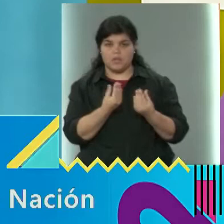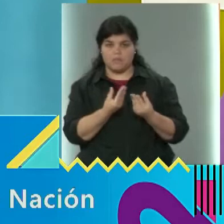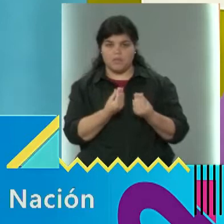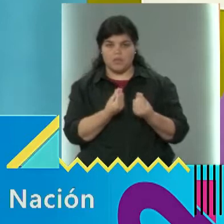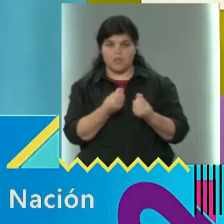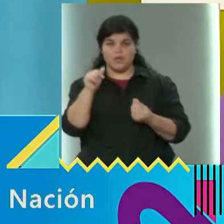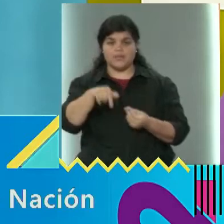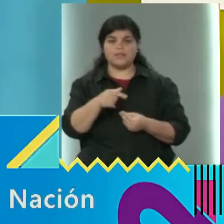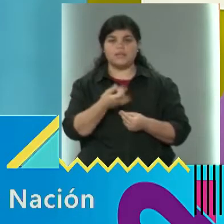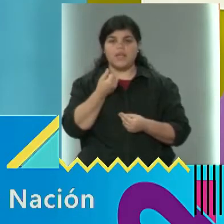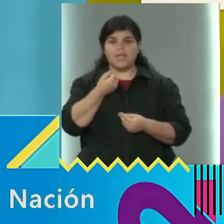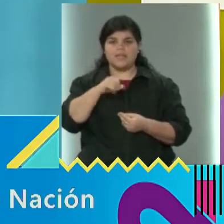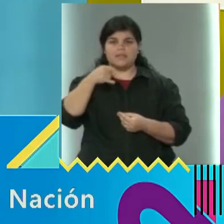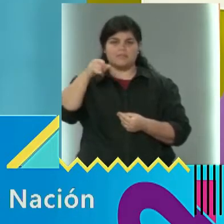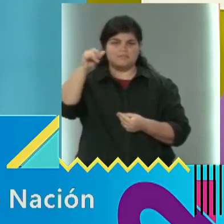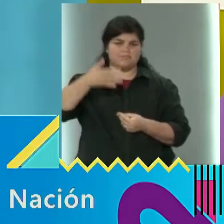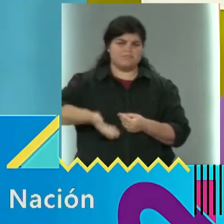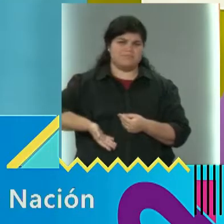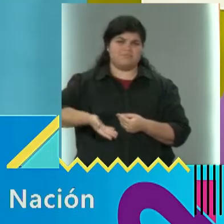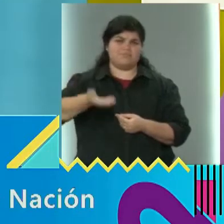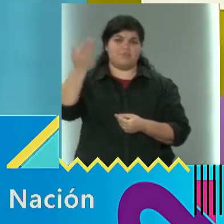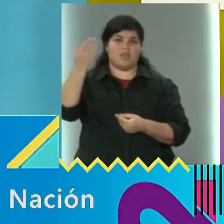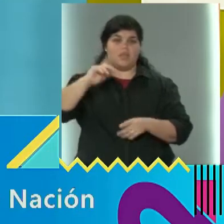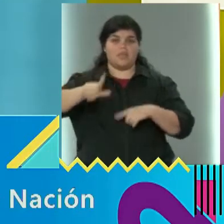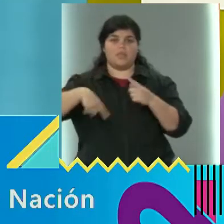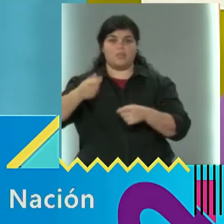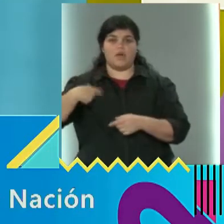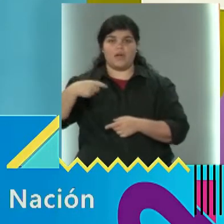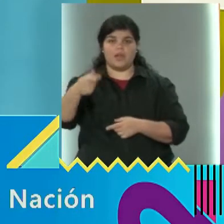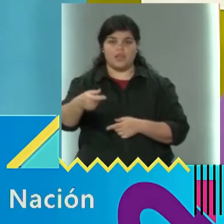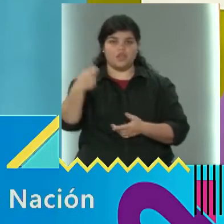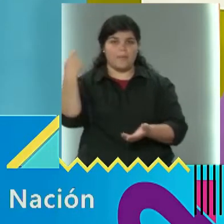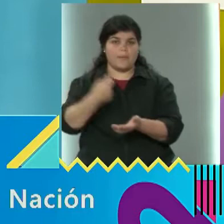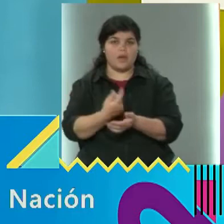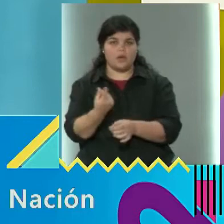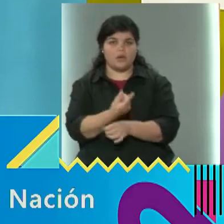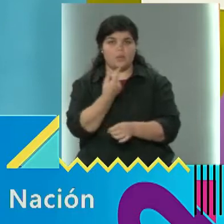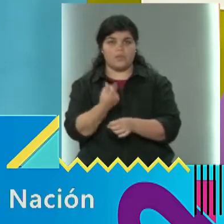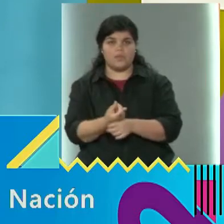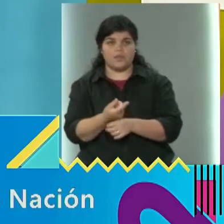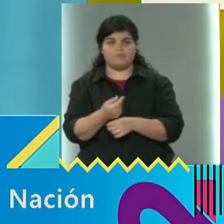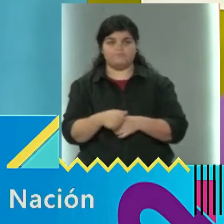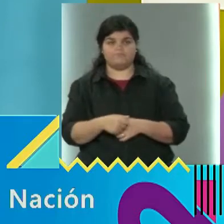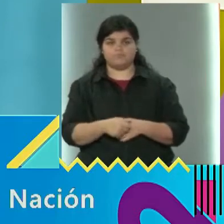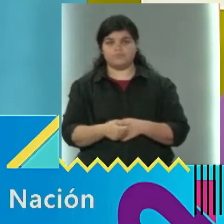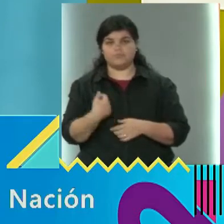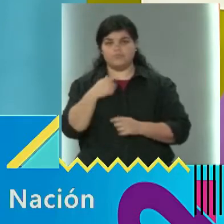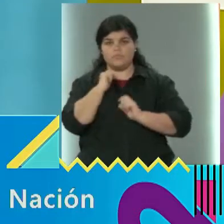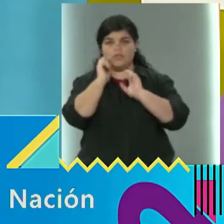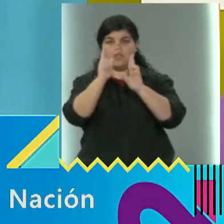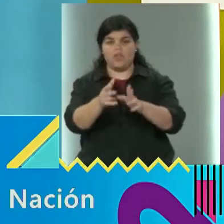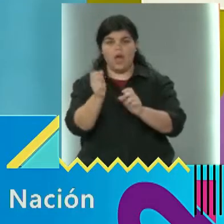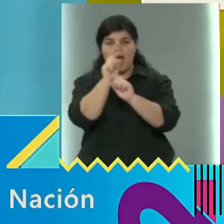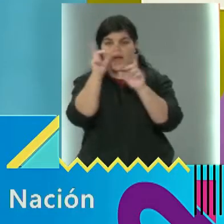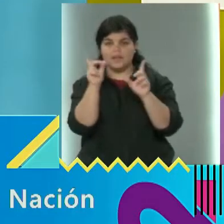esta tasa aumente tanto que, bueno, los créditos no se puedan empezar a pagar. En esto me decía recién el tema de la alerta.